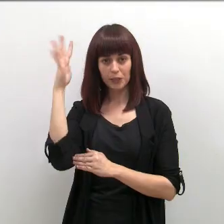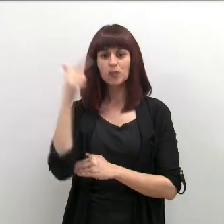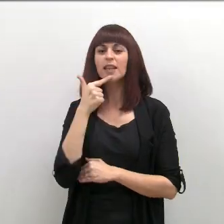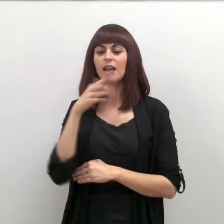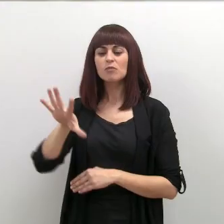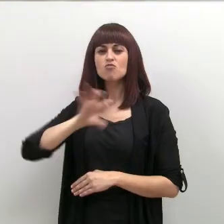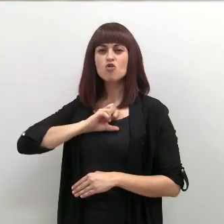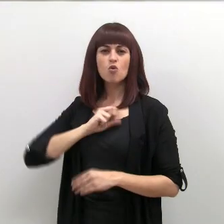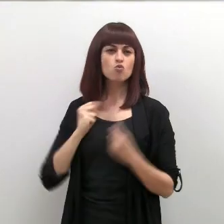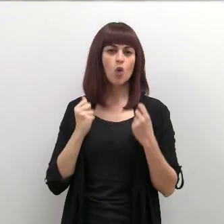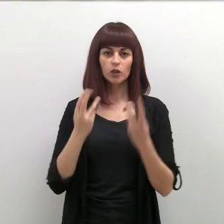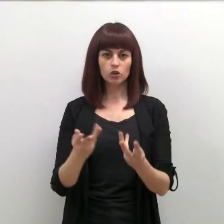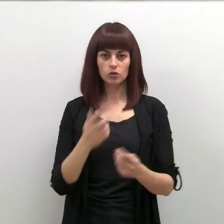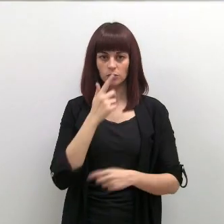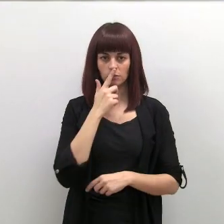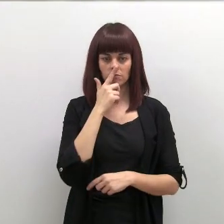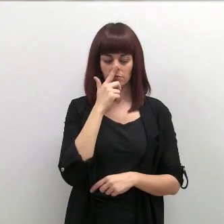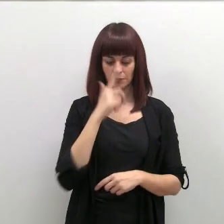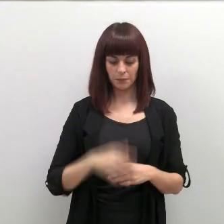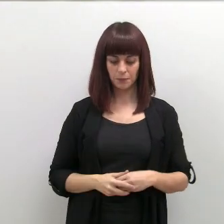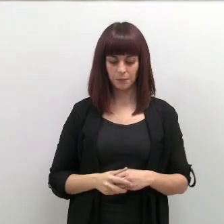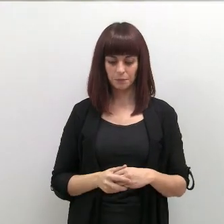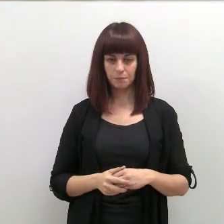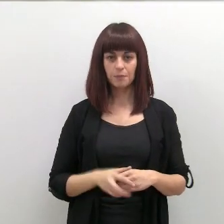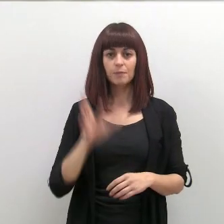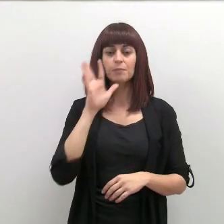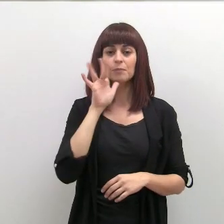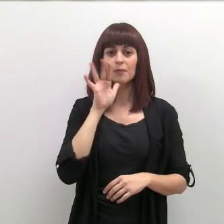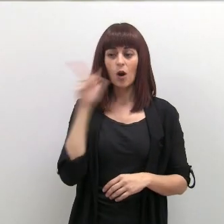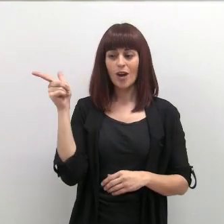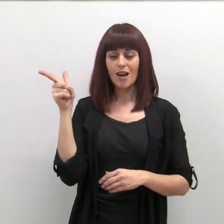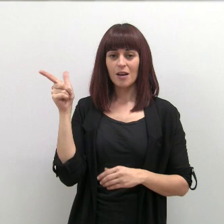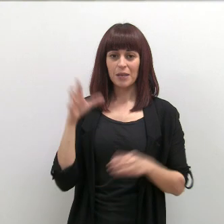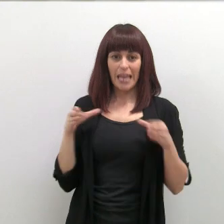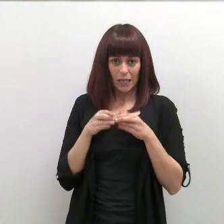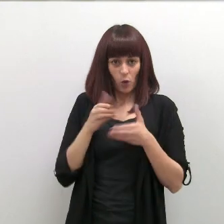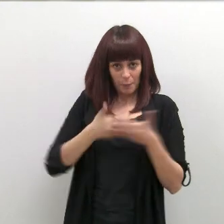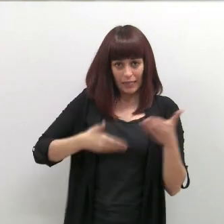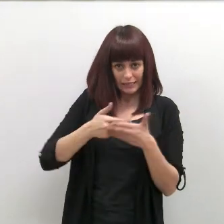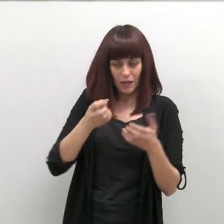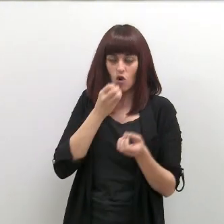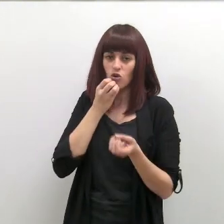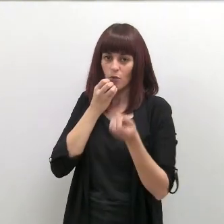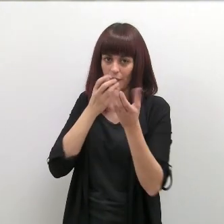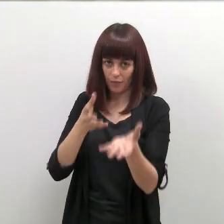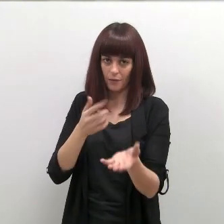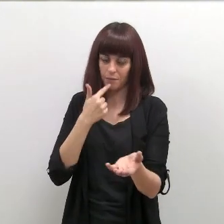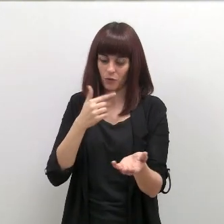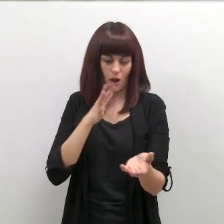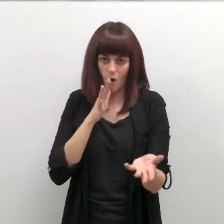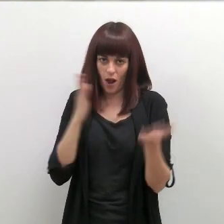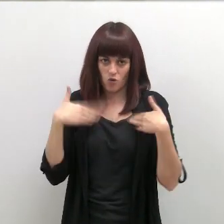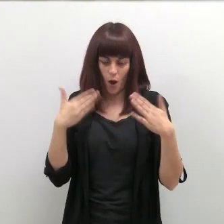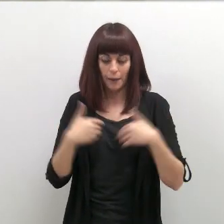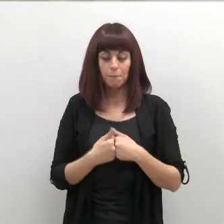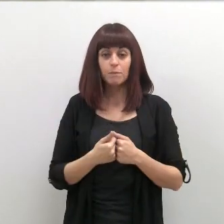actualmente? El dato os lo va a pasar prensa de la consejería, pero no lo tengo yo aquí ahora mismo. Respecto a